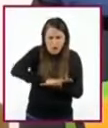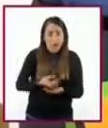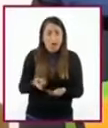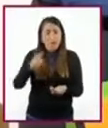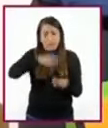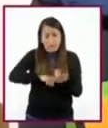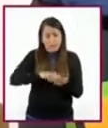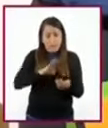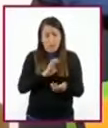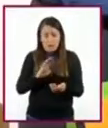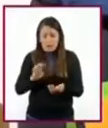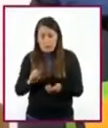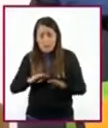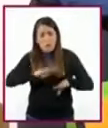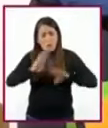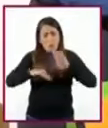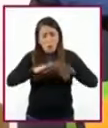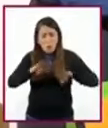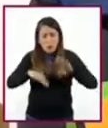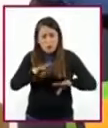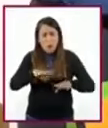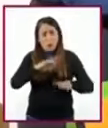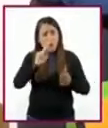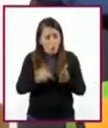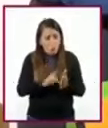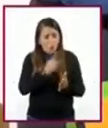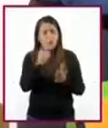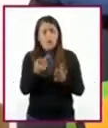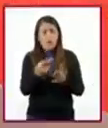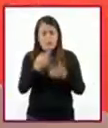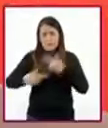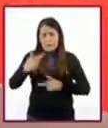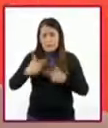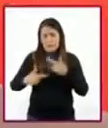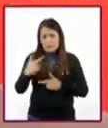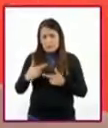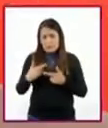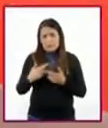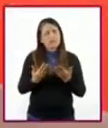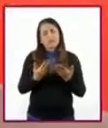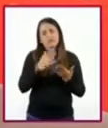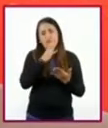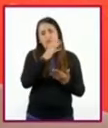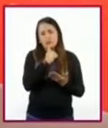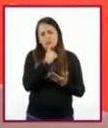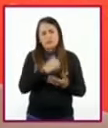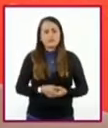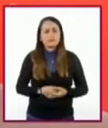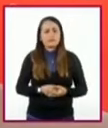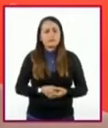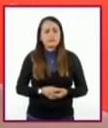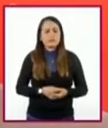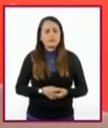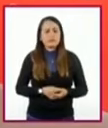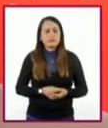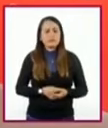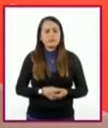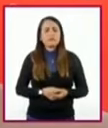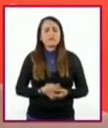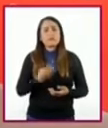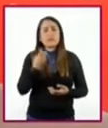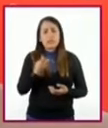esenciales para reincorporar el nitrógeno y hay una alteración en los sedimentos, lo que provoca un